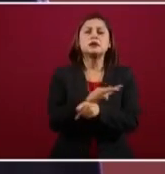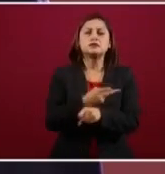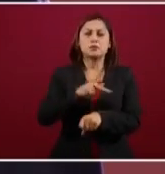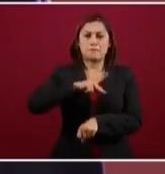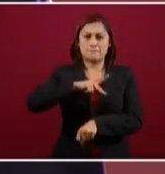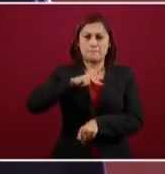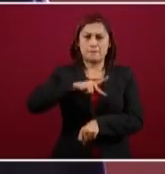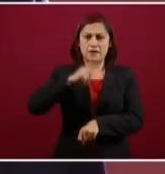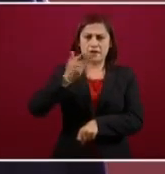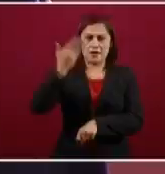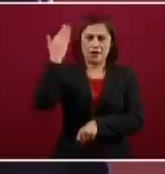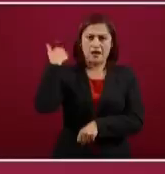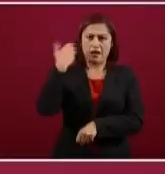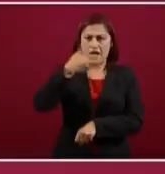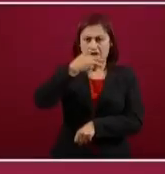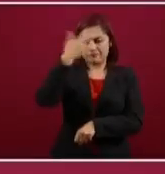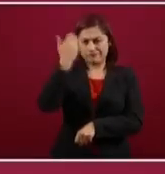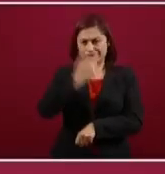anduve recorriendo el país